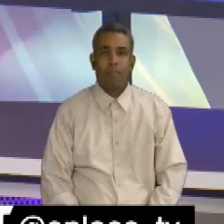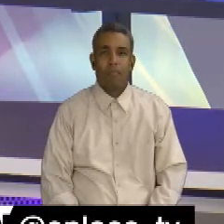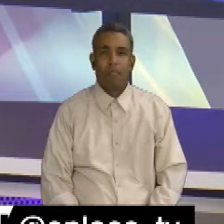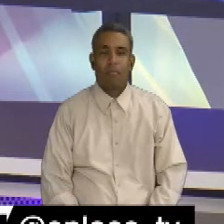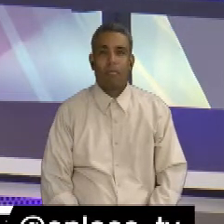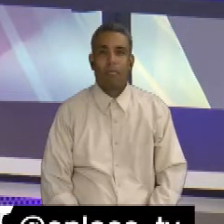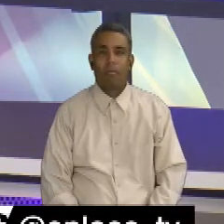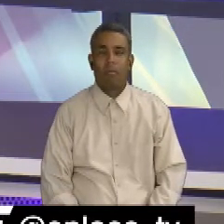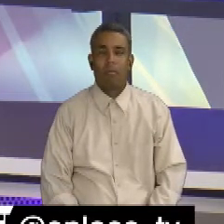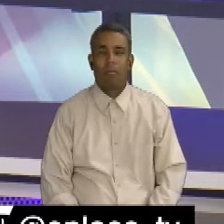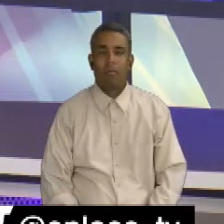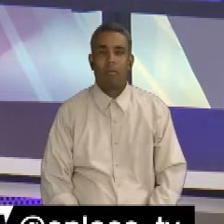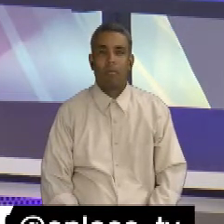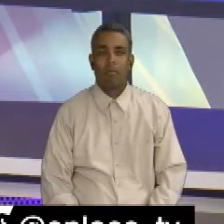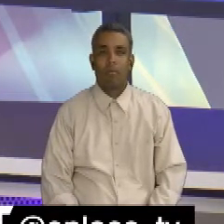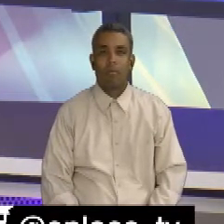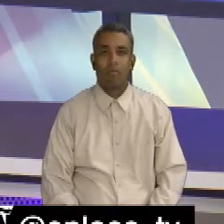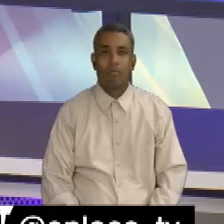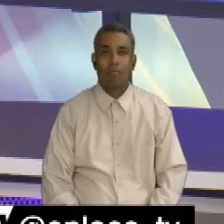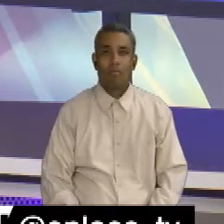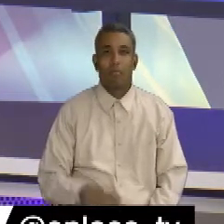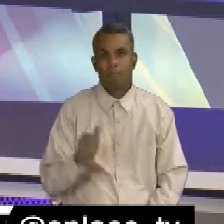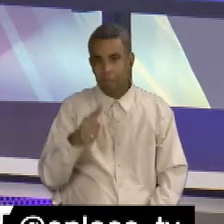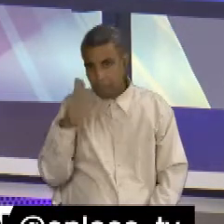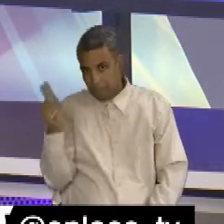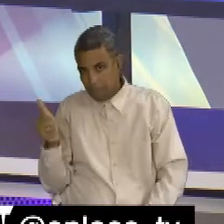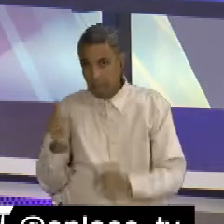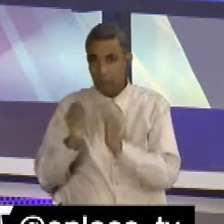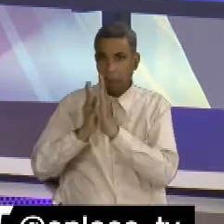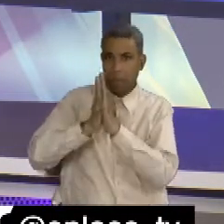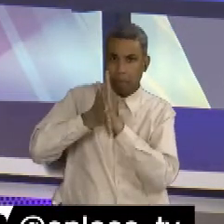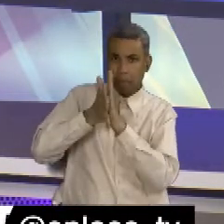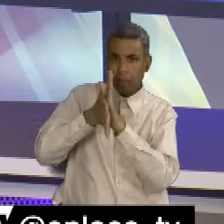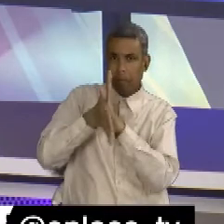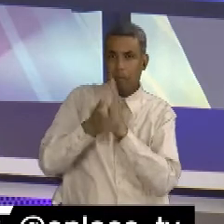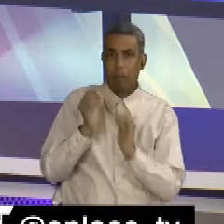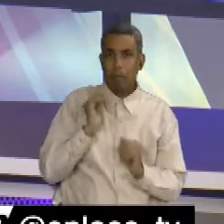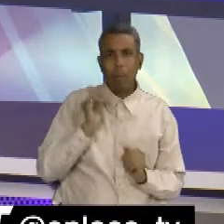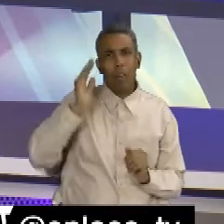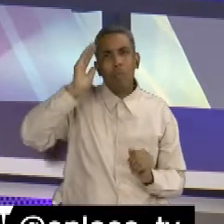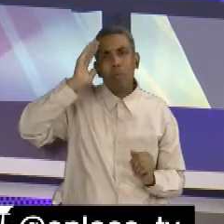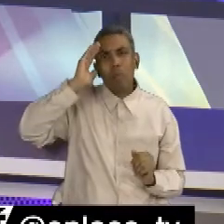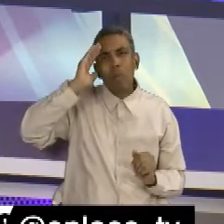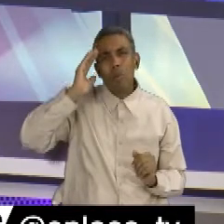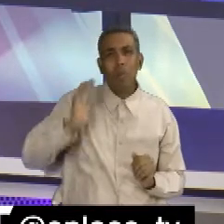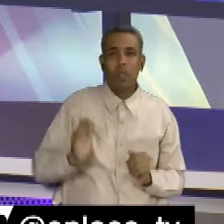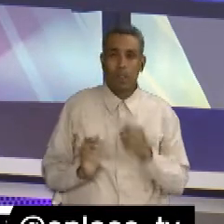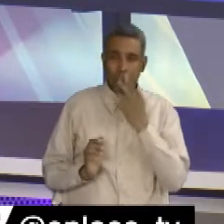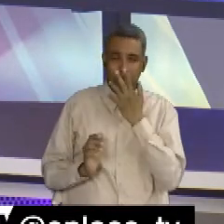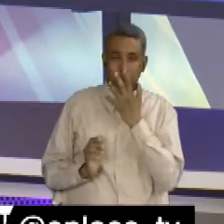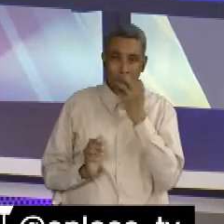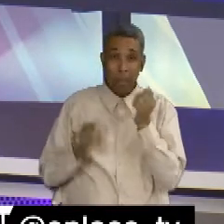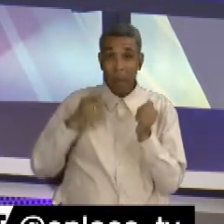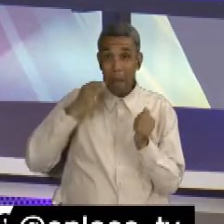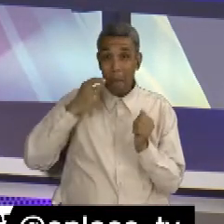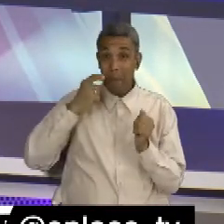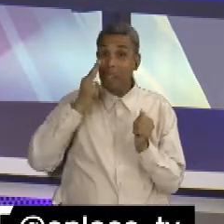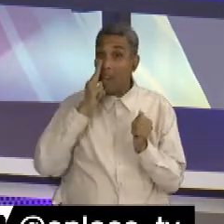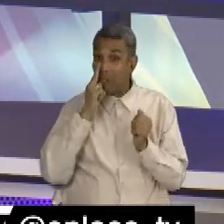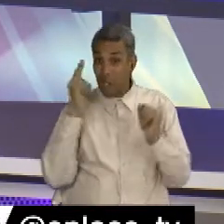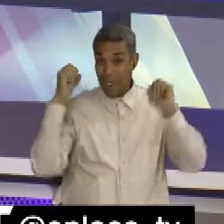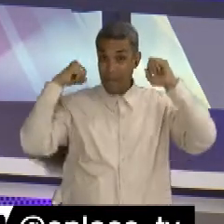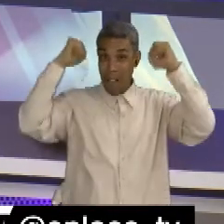Y en otro reporte, las autoridades entregaron detalles del uniformado que resultó herido con una botella en medio de la celebración del triunfo del Atlético